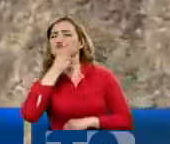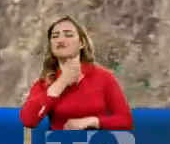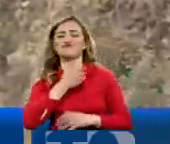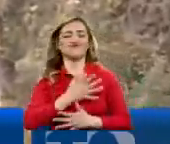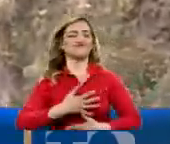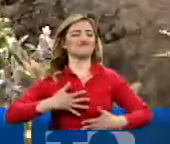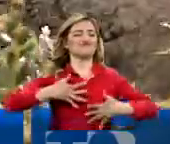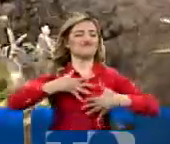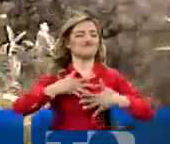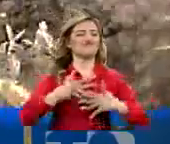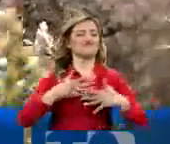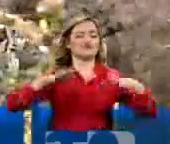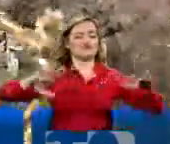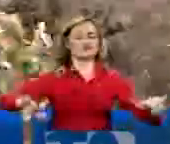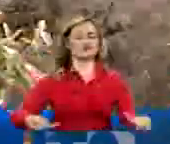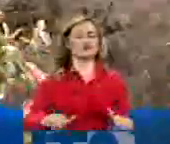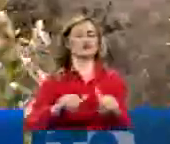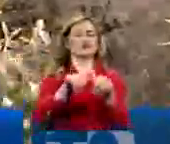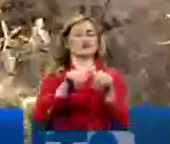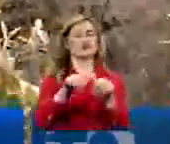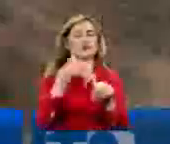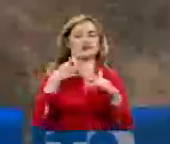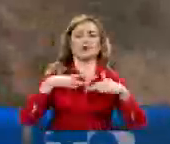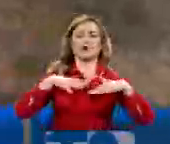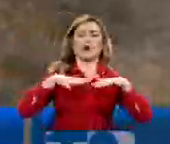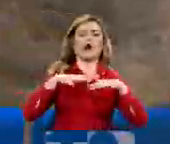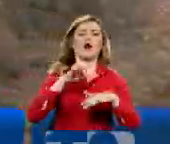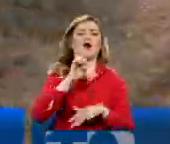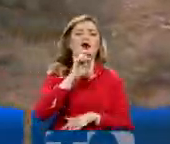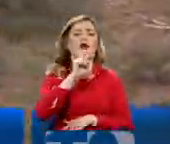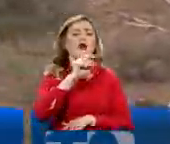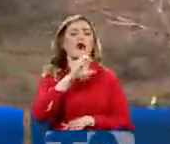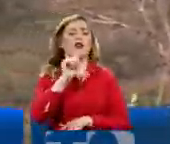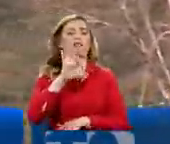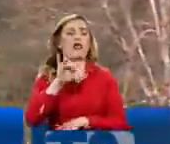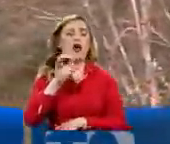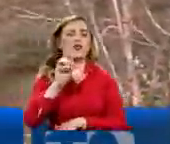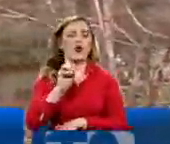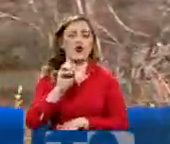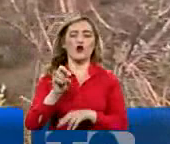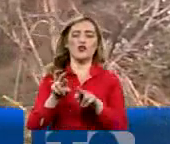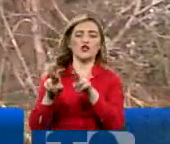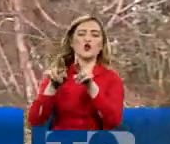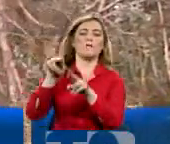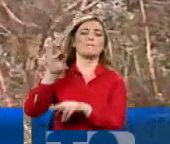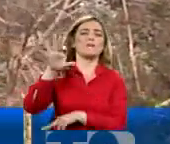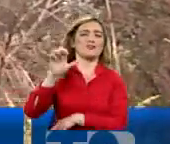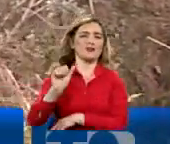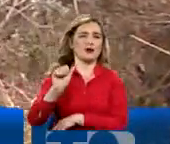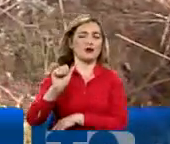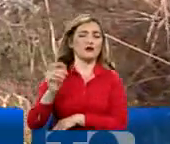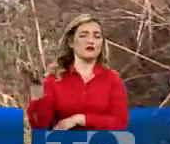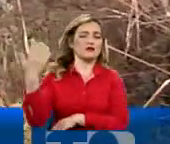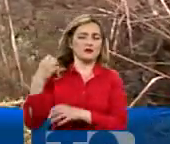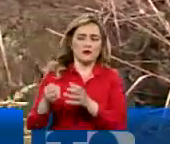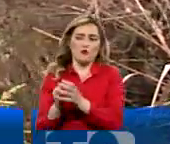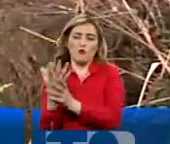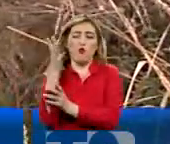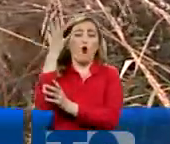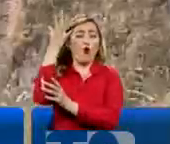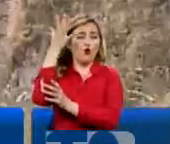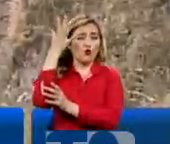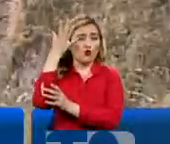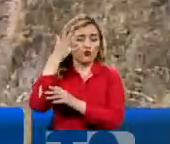atracciones es el valle encantado y el cañón del río pita desde aquí se puede observar las huellas de la erupción más reciente un camino